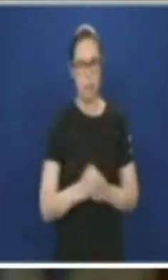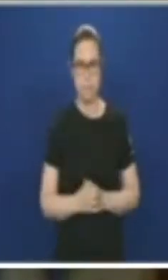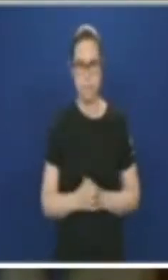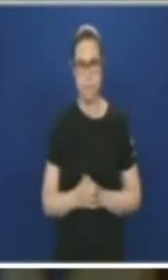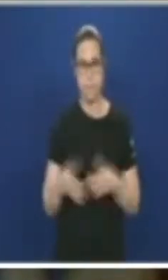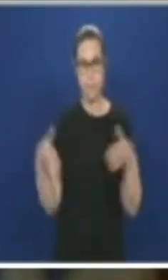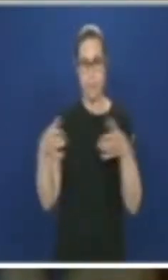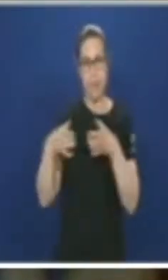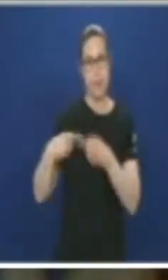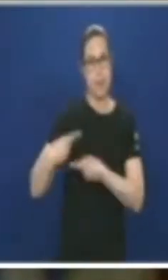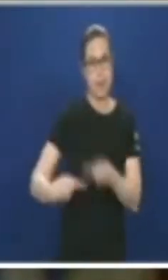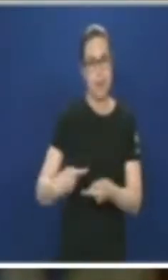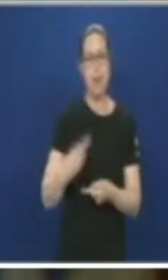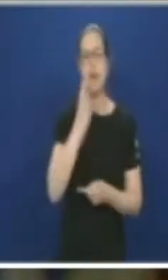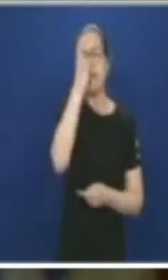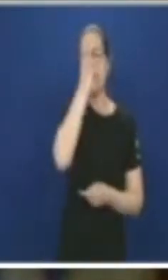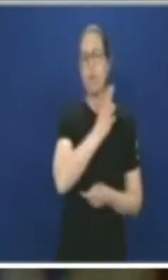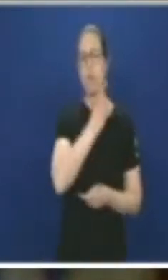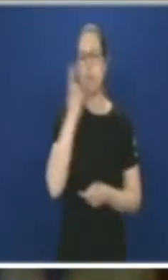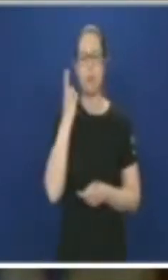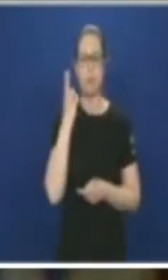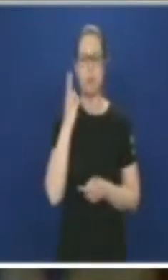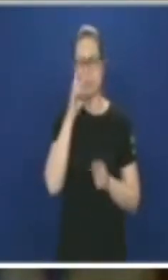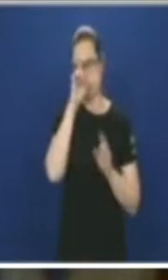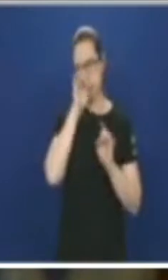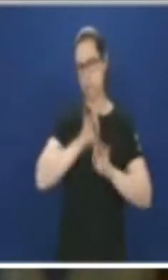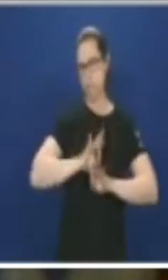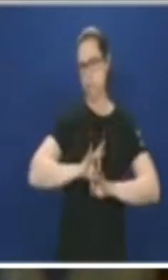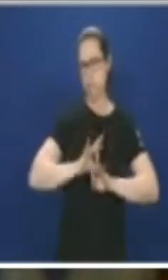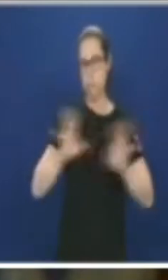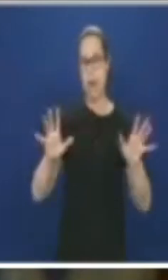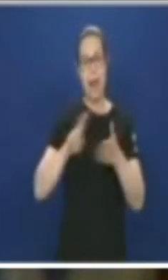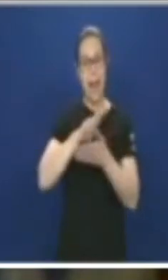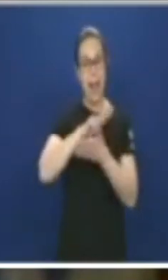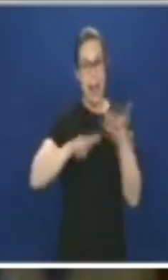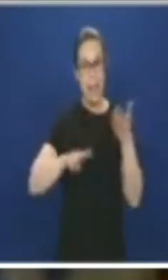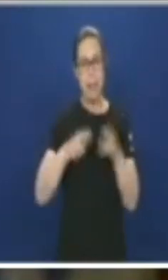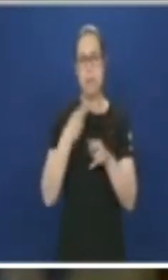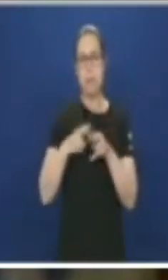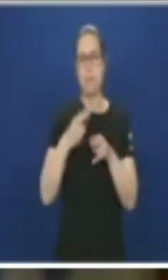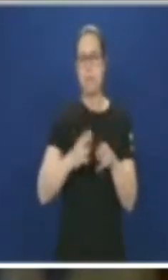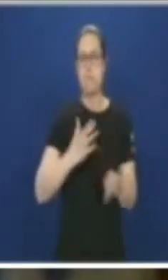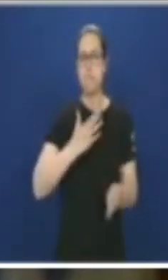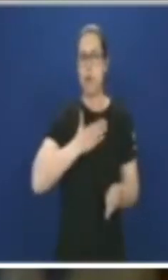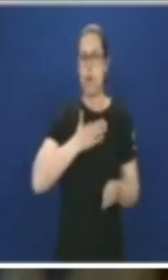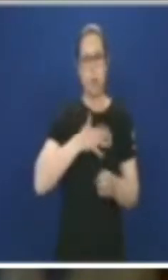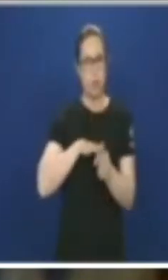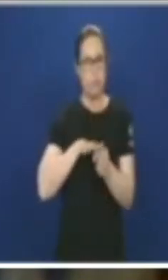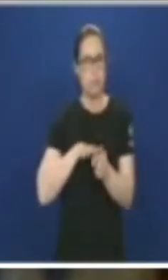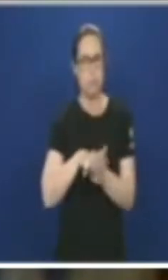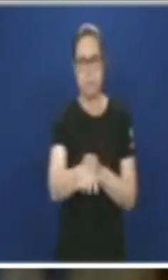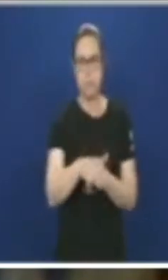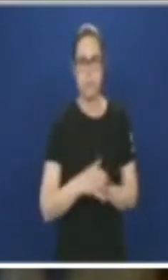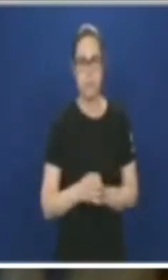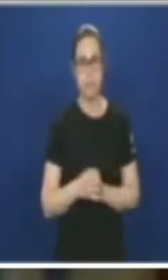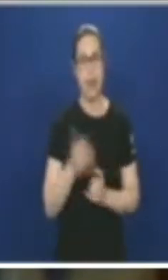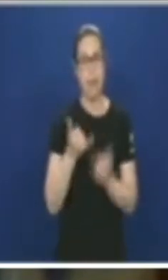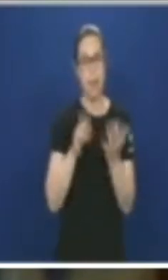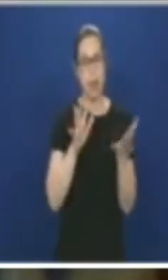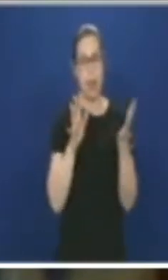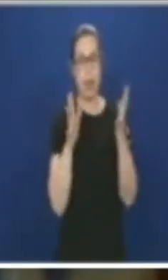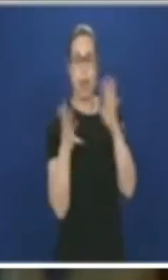muy bien sellado a dotar a Galicia de un pensamiento político propio, que concretan no Partido